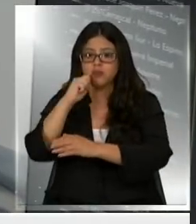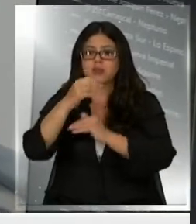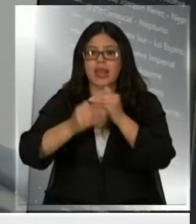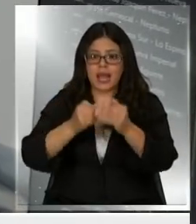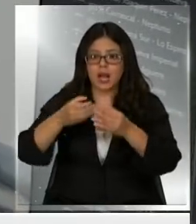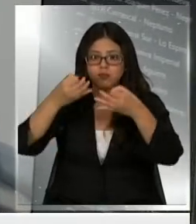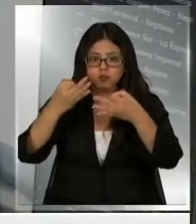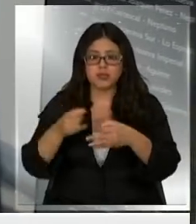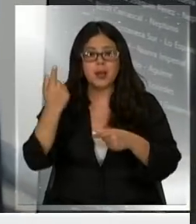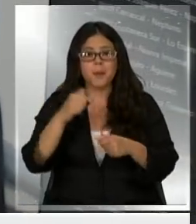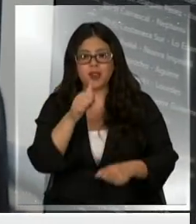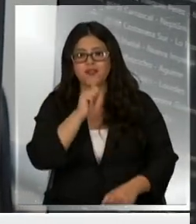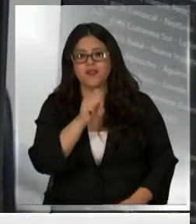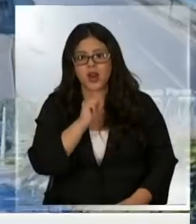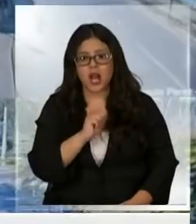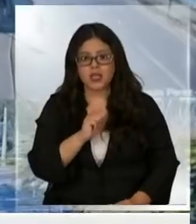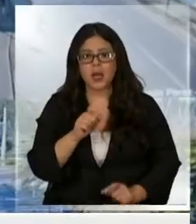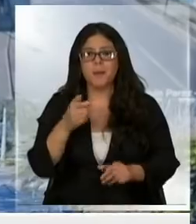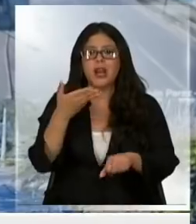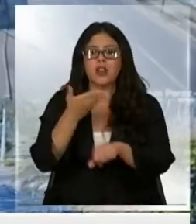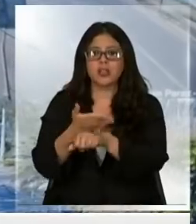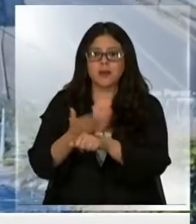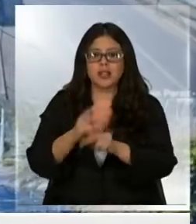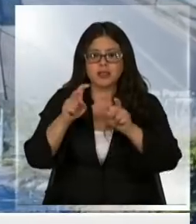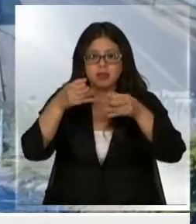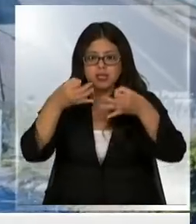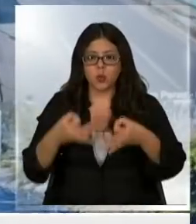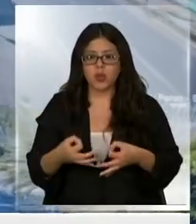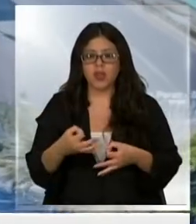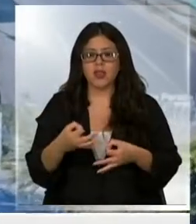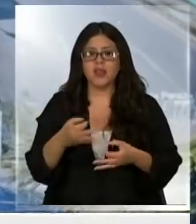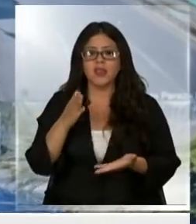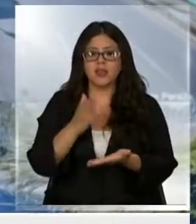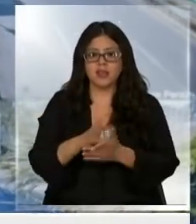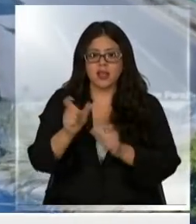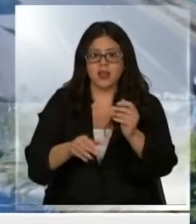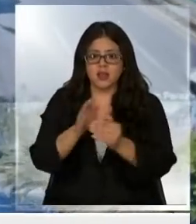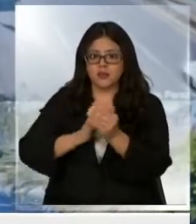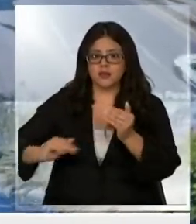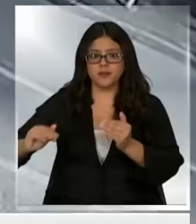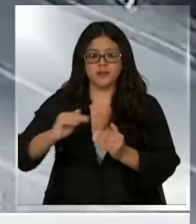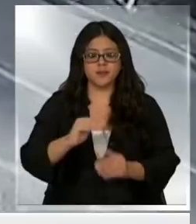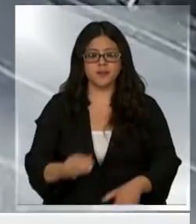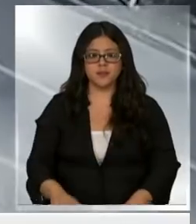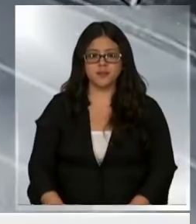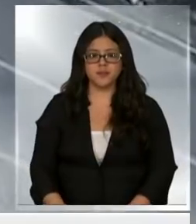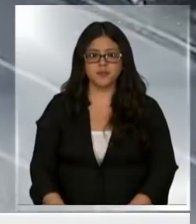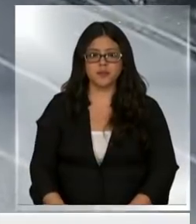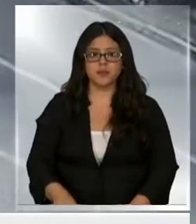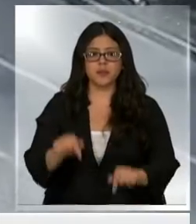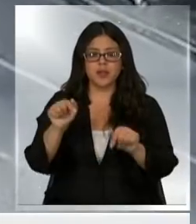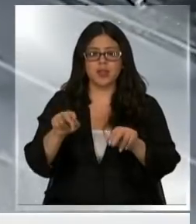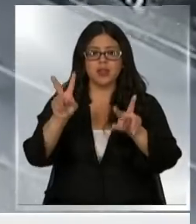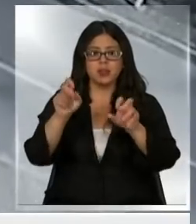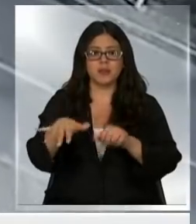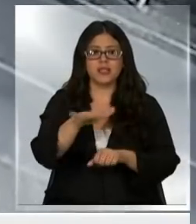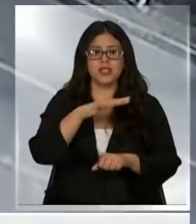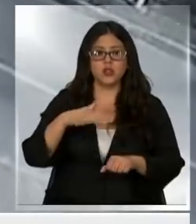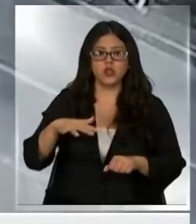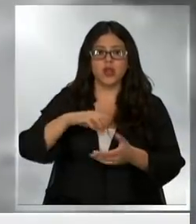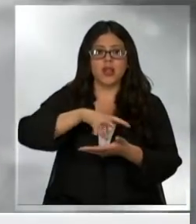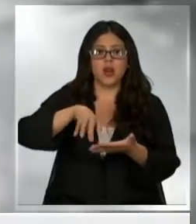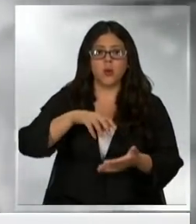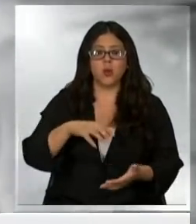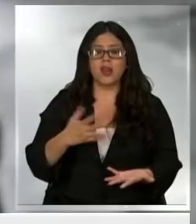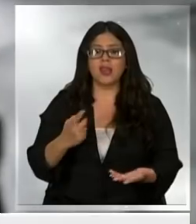pero aún insuficiente para las demandas por seguridad que exigen los vecinos. En relación a la situación de la comuna de